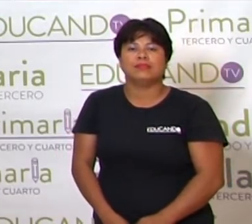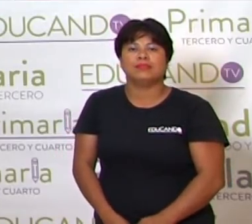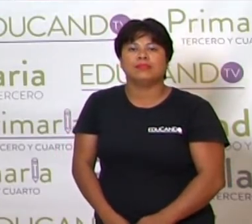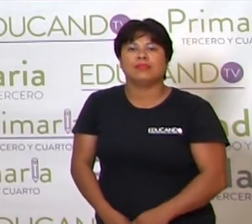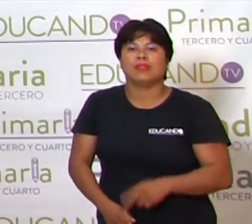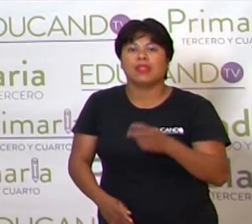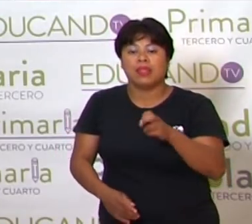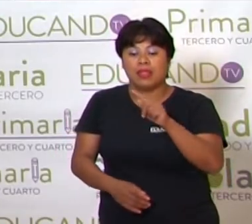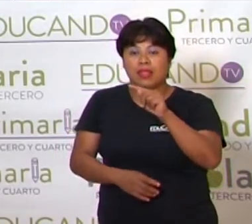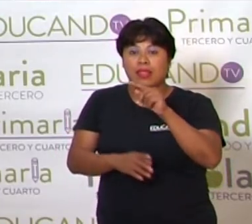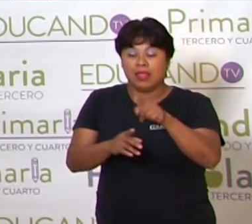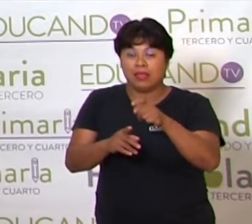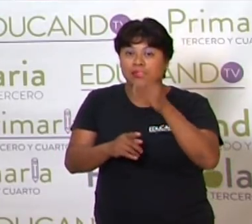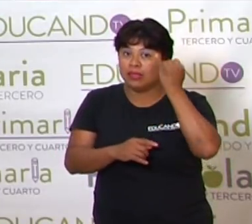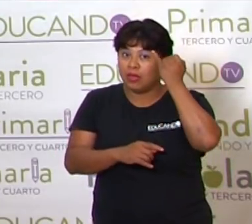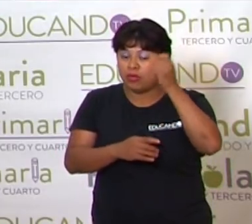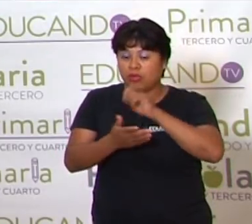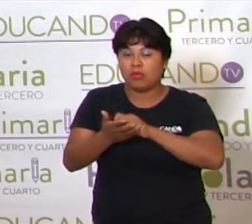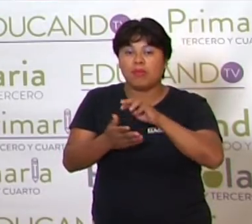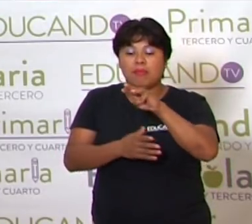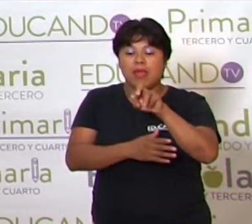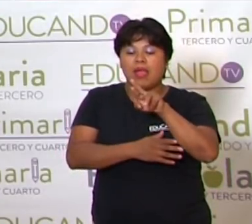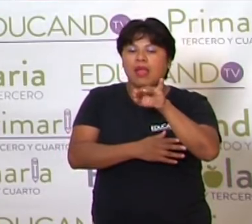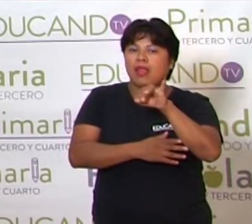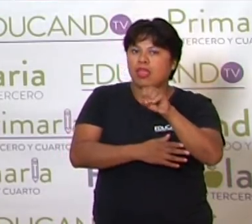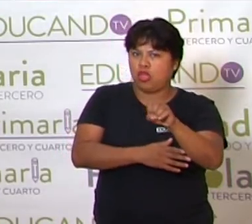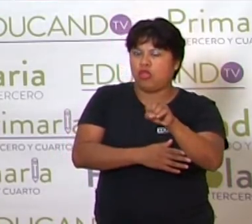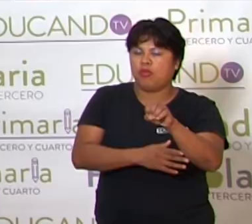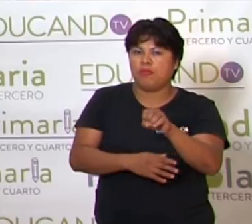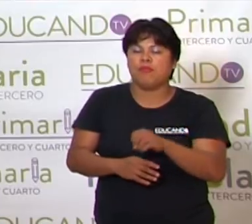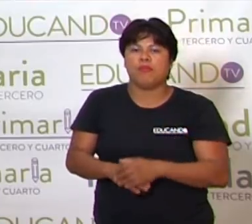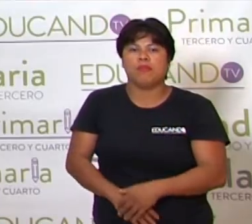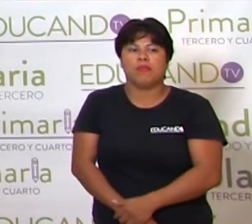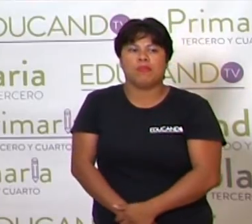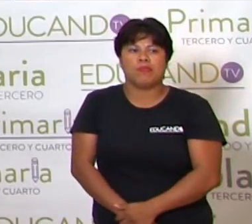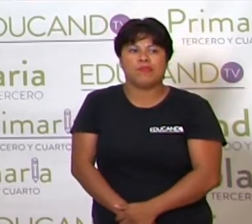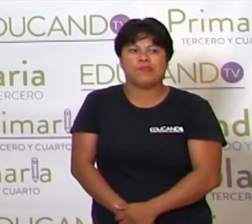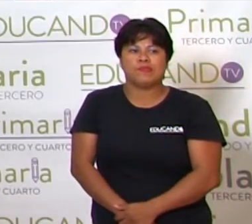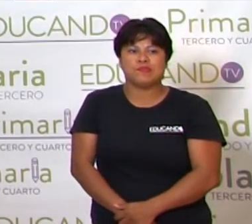es de Mario